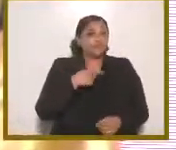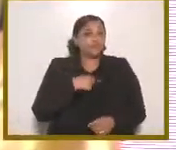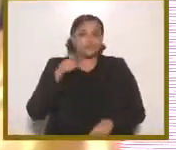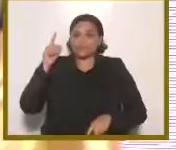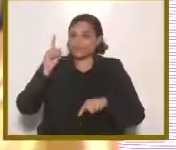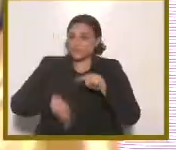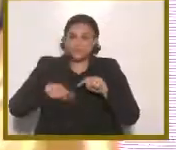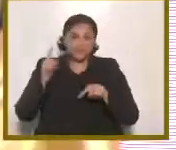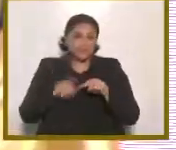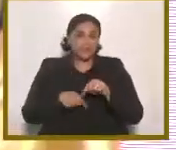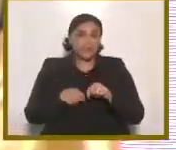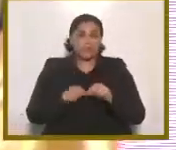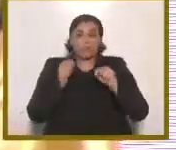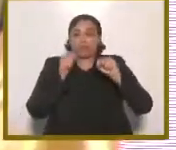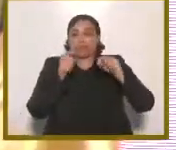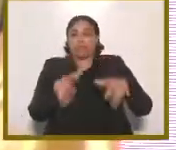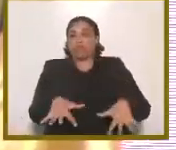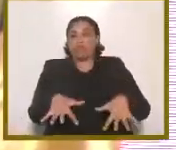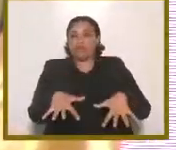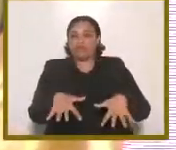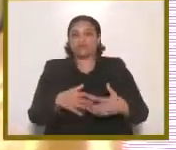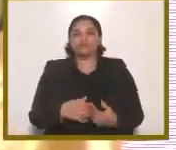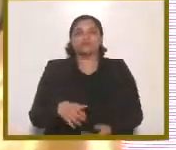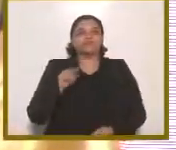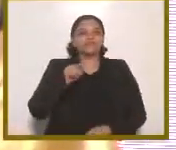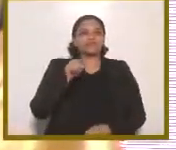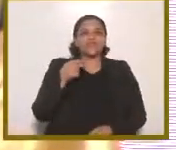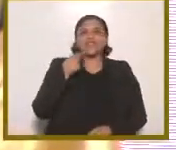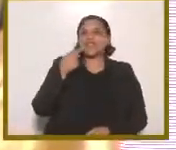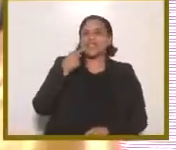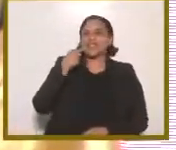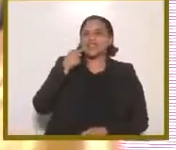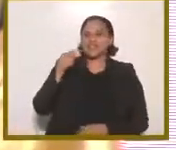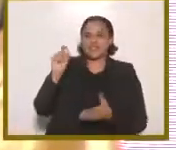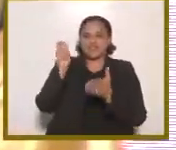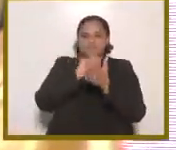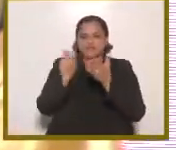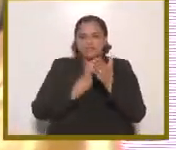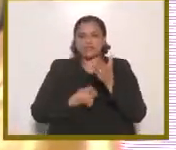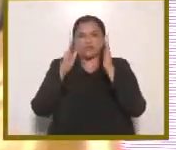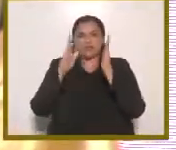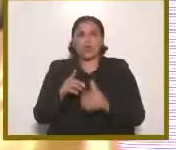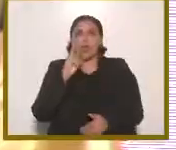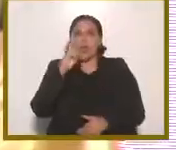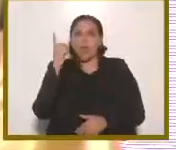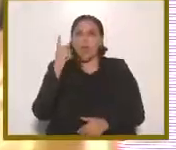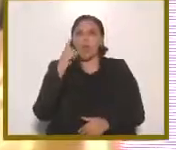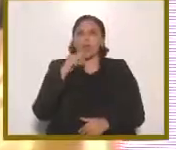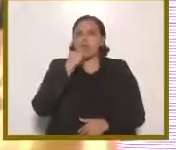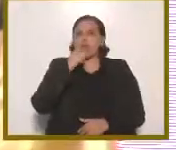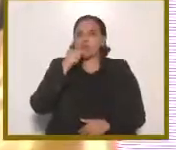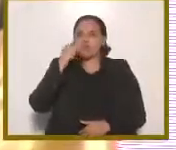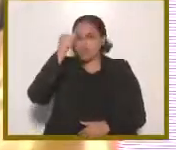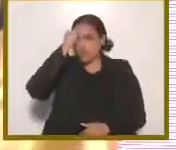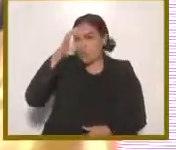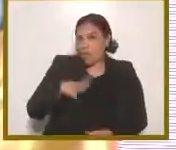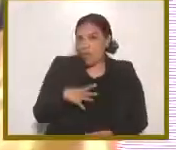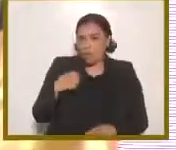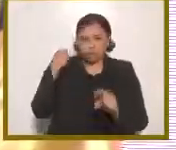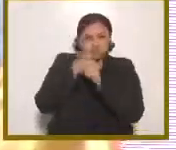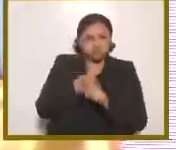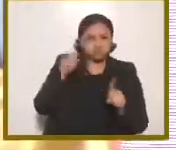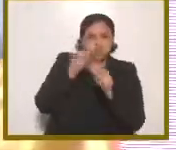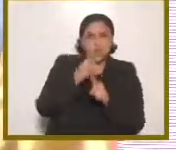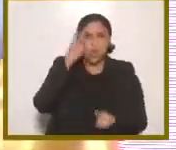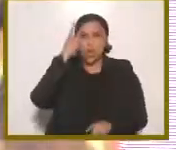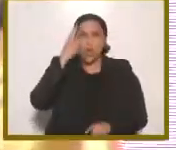desistir en ellos. Y decía Bertolt Brecht que hay hombres que luchan un día y son buenos, hay hombres que luchan